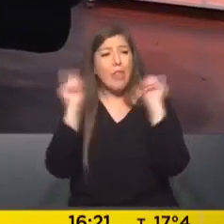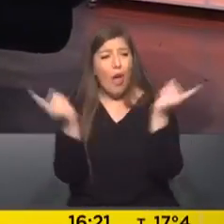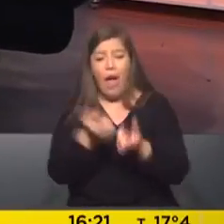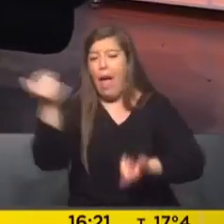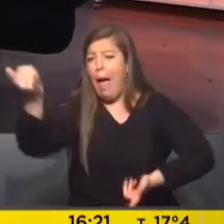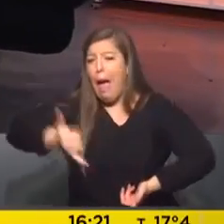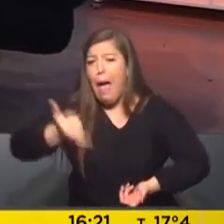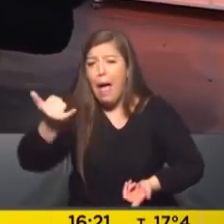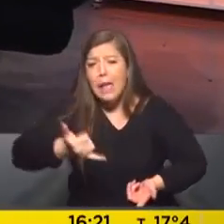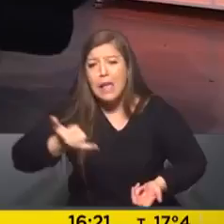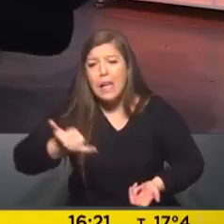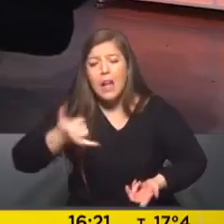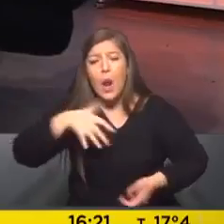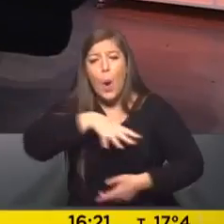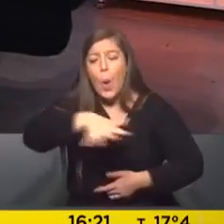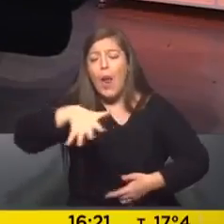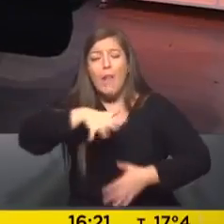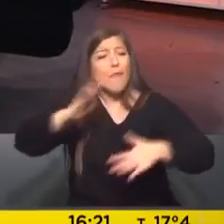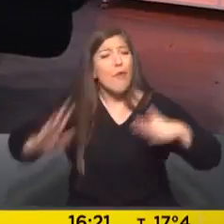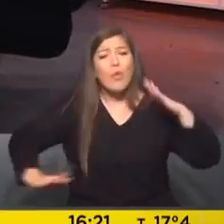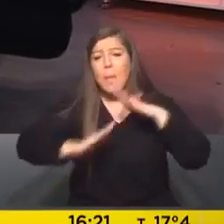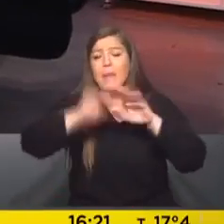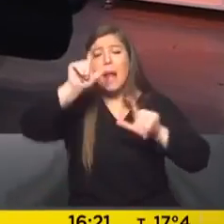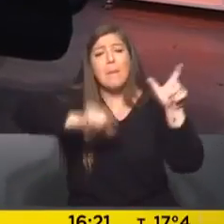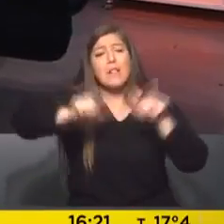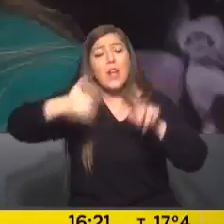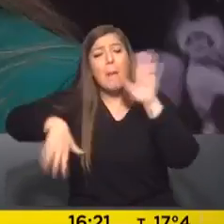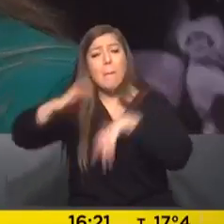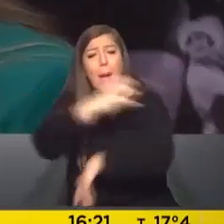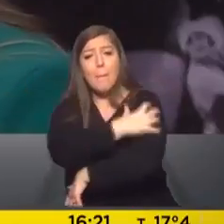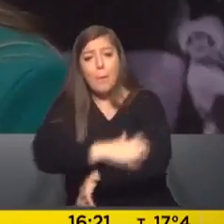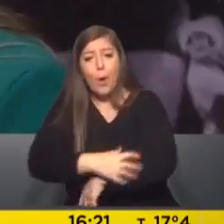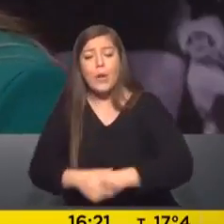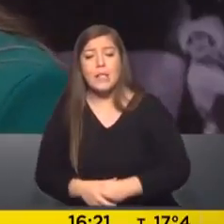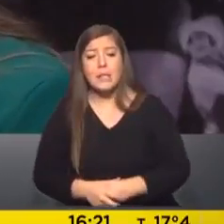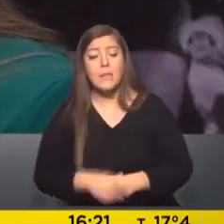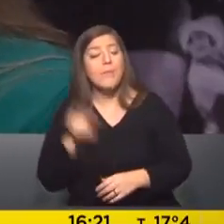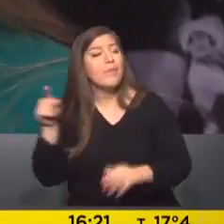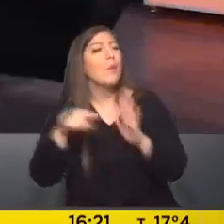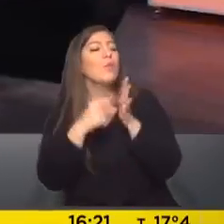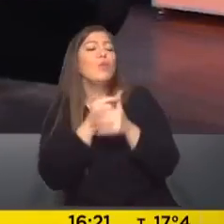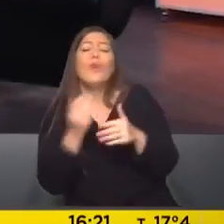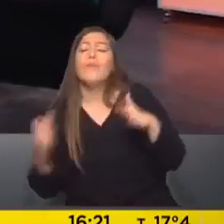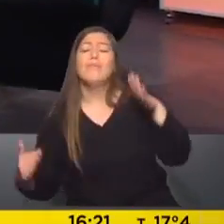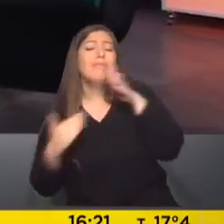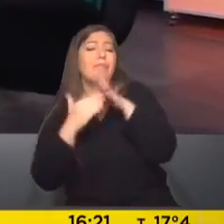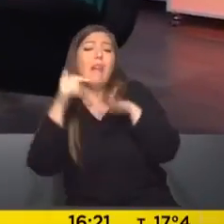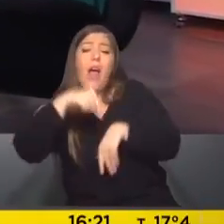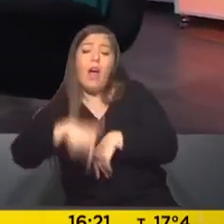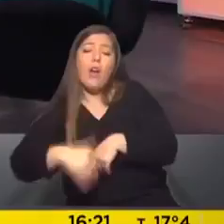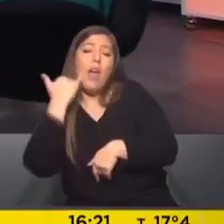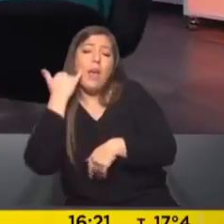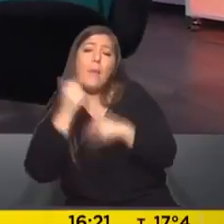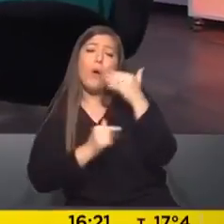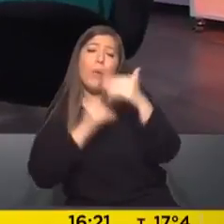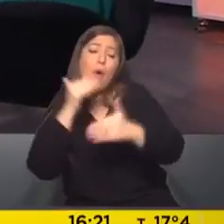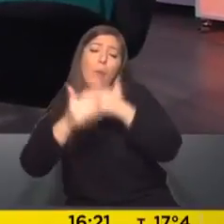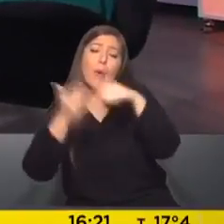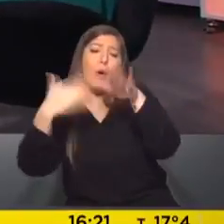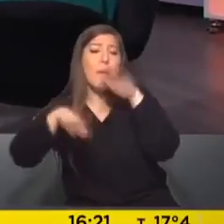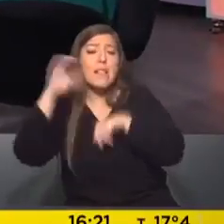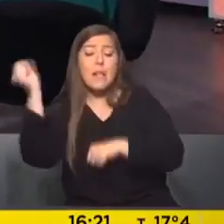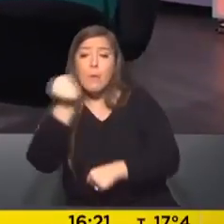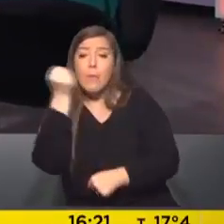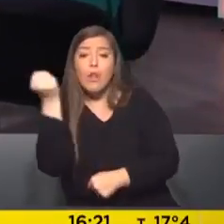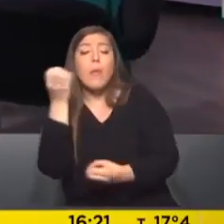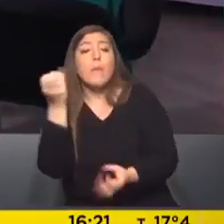lados son un lugar, una pieza fundamental para las personas más vulnerables. Este punto es clave ahora y va a ser cada vez más importante, porque la sociedad en Argentina